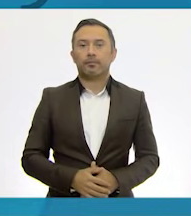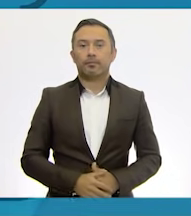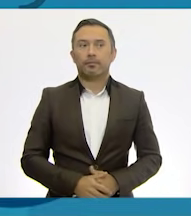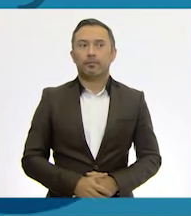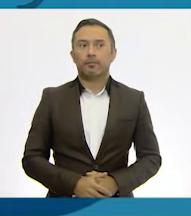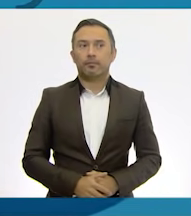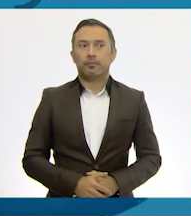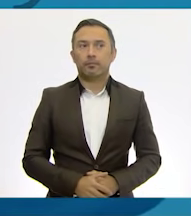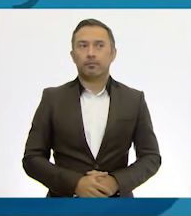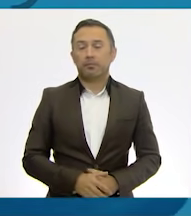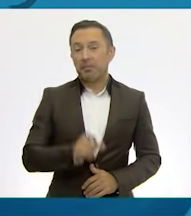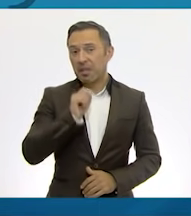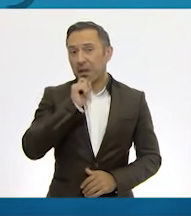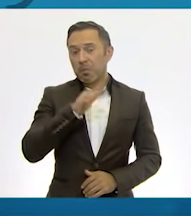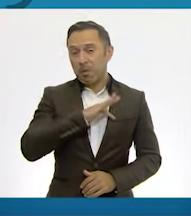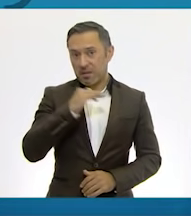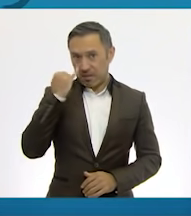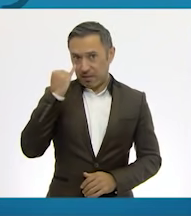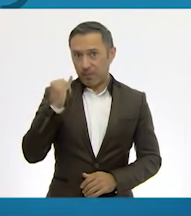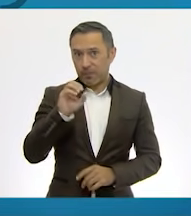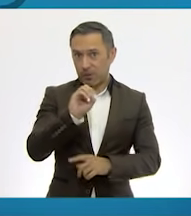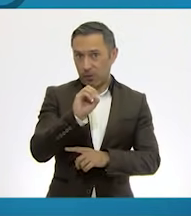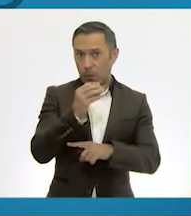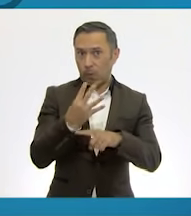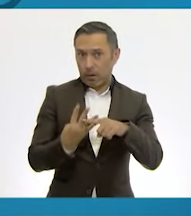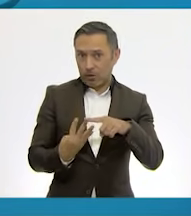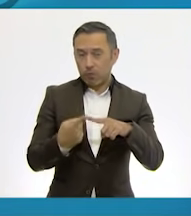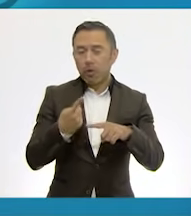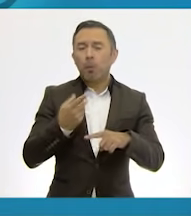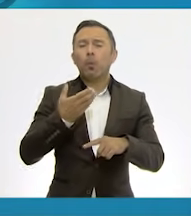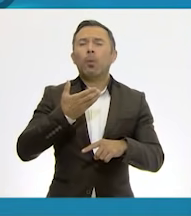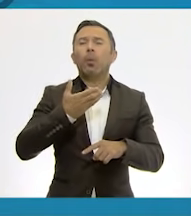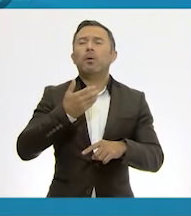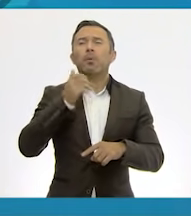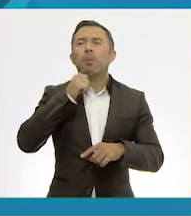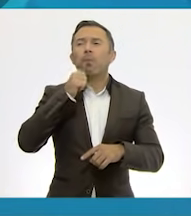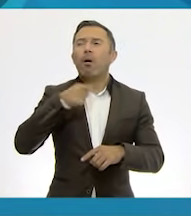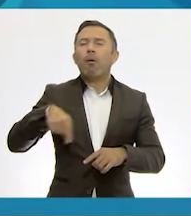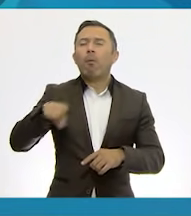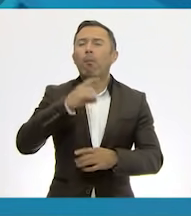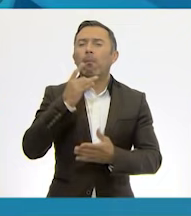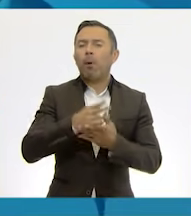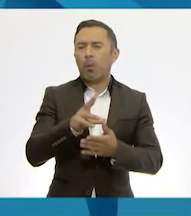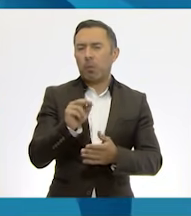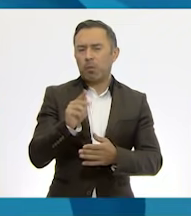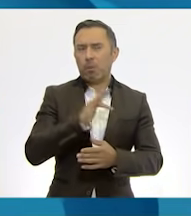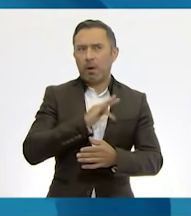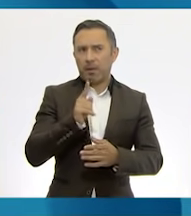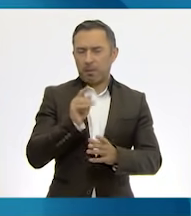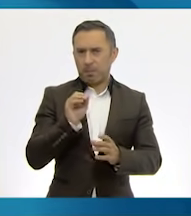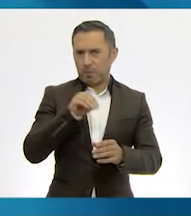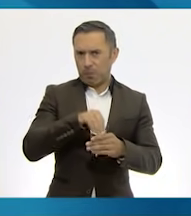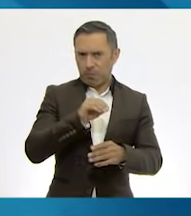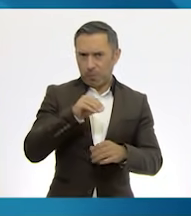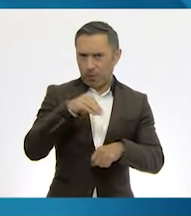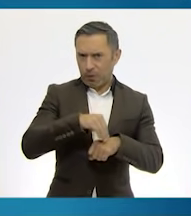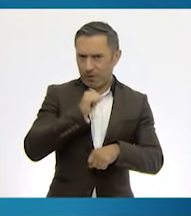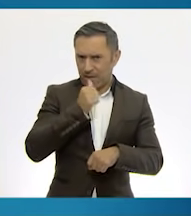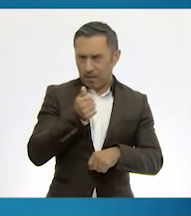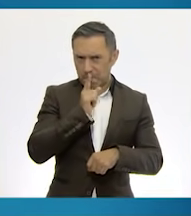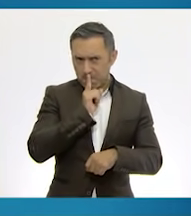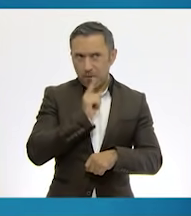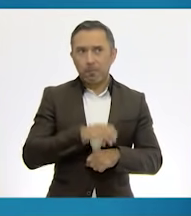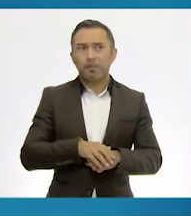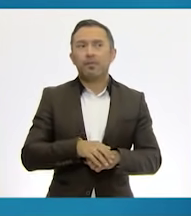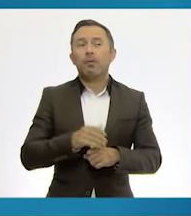También lo podemos representar así, sin embargo no es tan común, podemos dejarlo vacío. Este es el que me interesa también mucho.